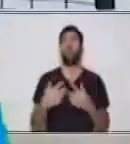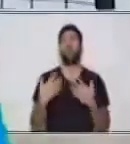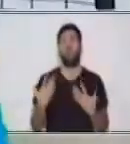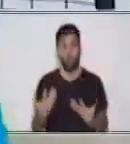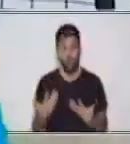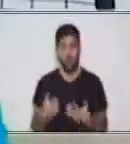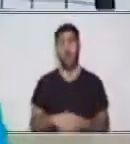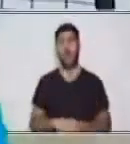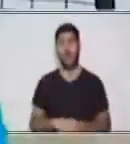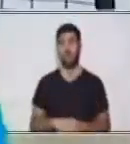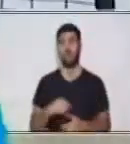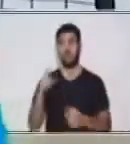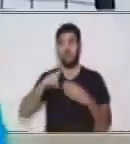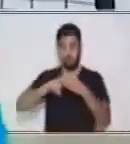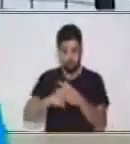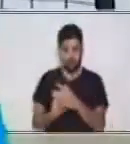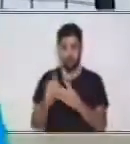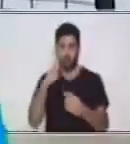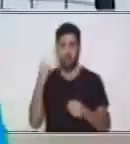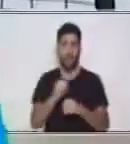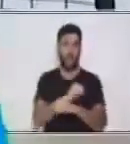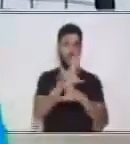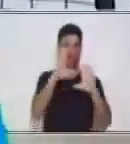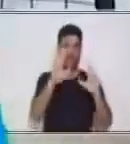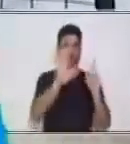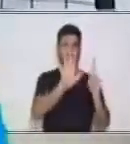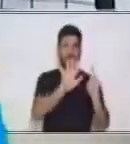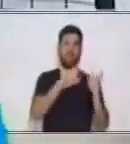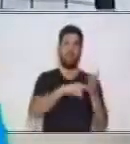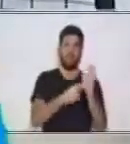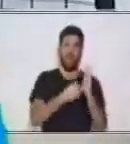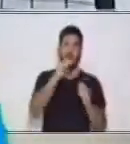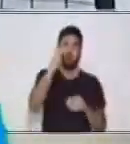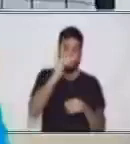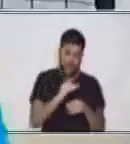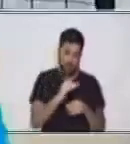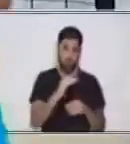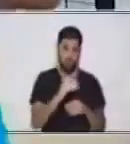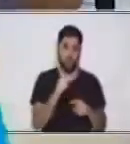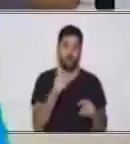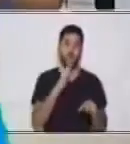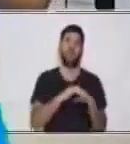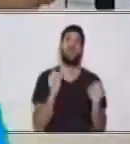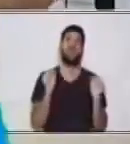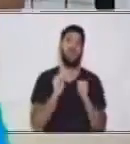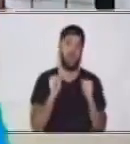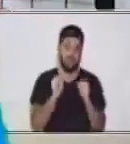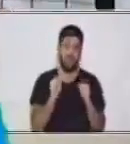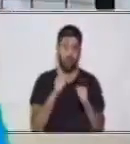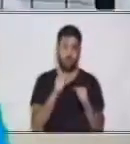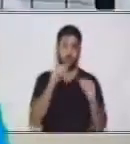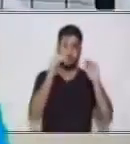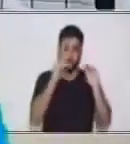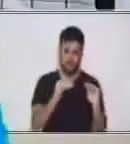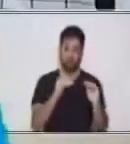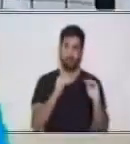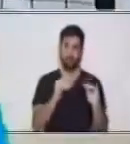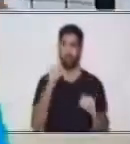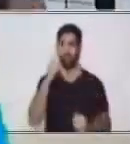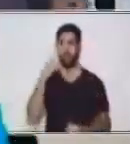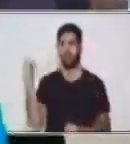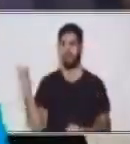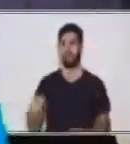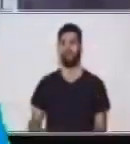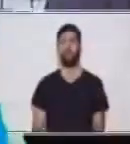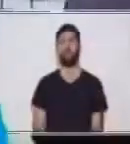va aumentando también la temperatura según en la estación del año que nos encontremos. Entonces, la más baja